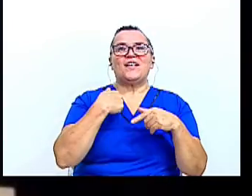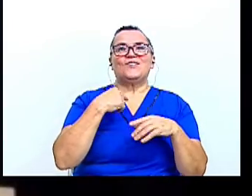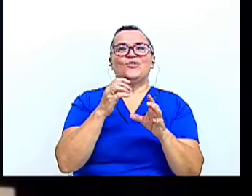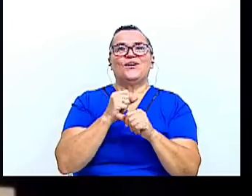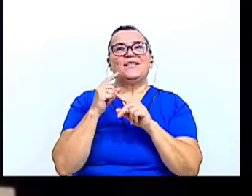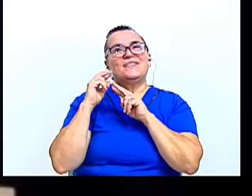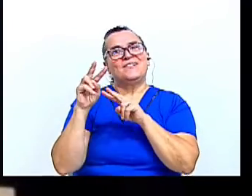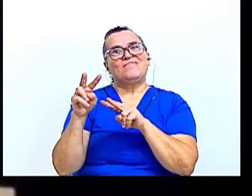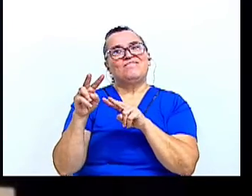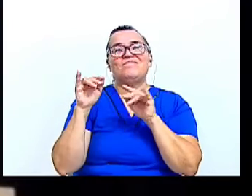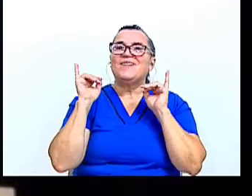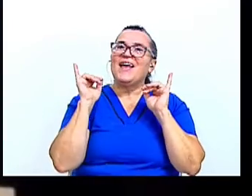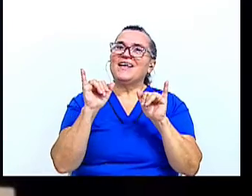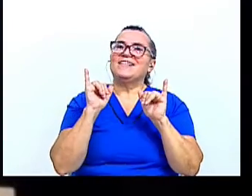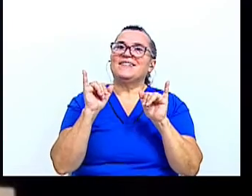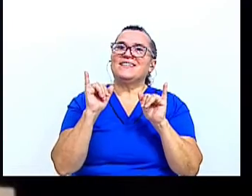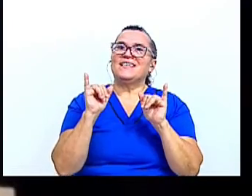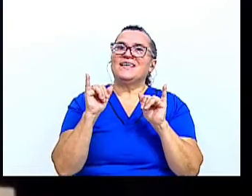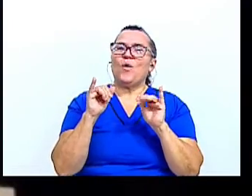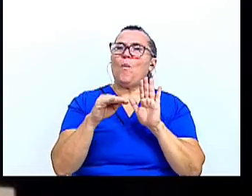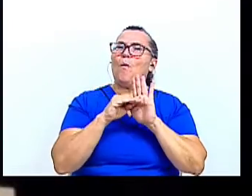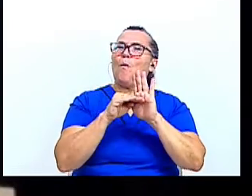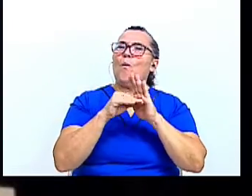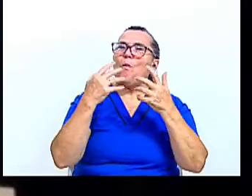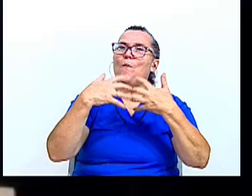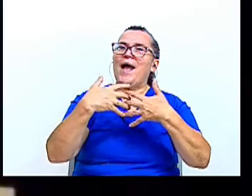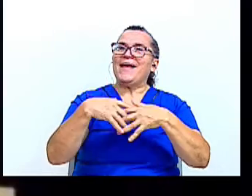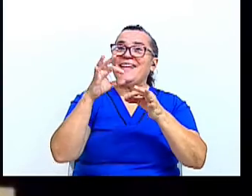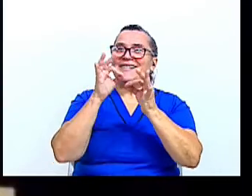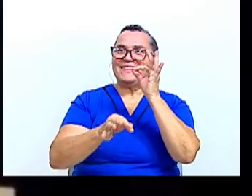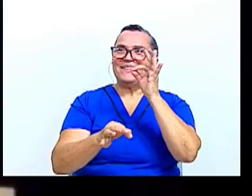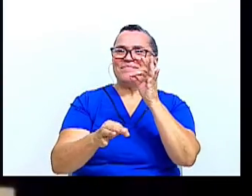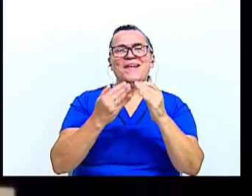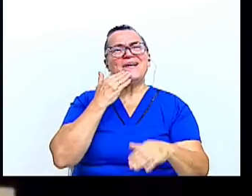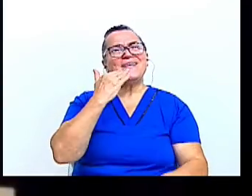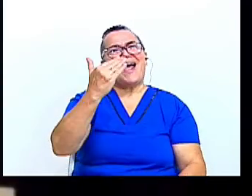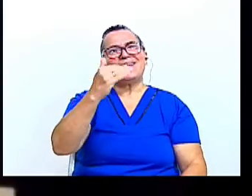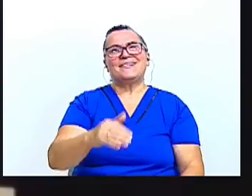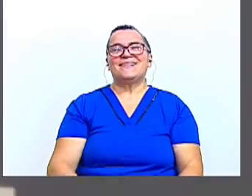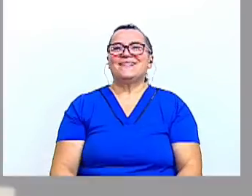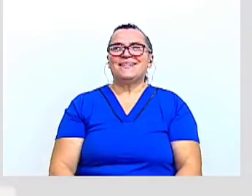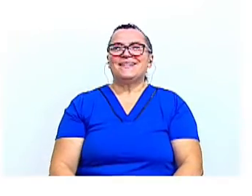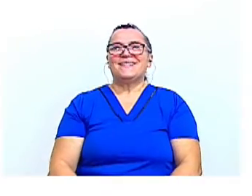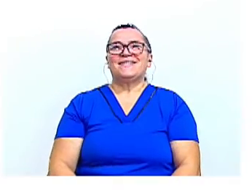hice. Y así se hace un modelo de máquina simple. Muchas gracias.